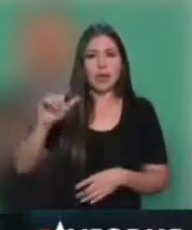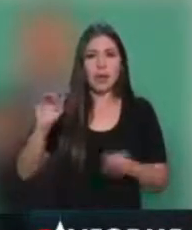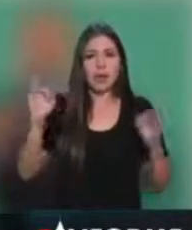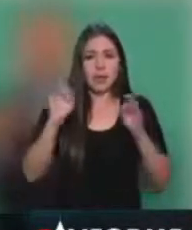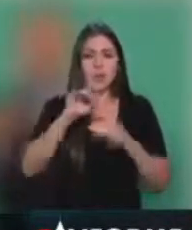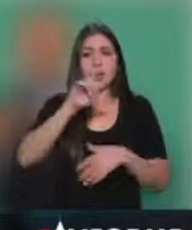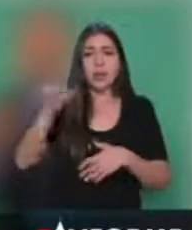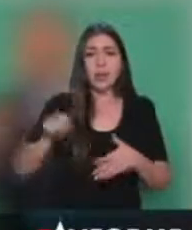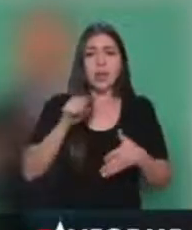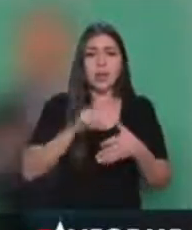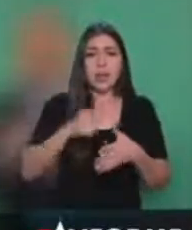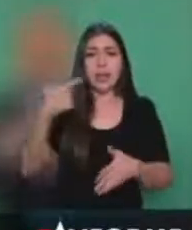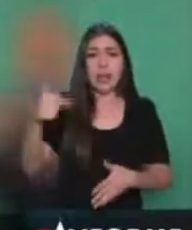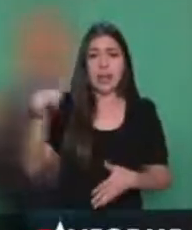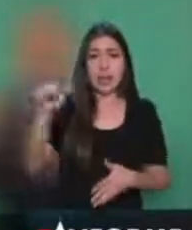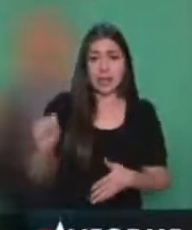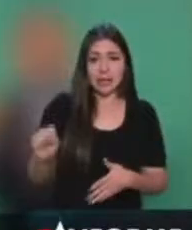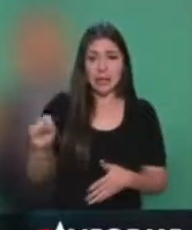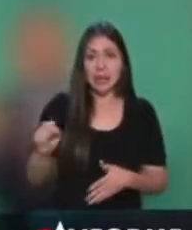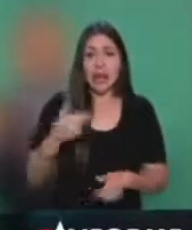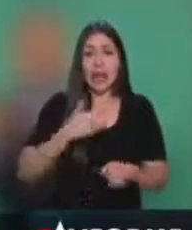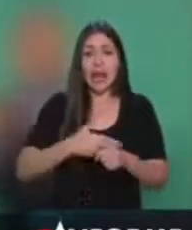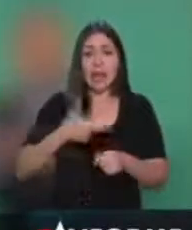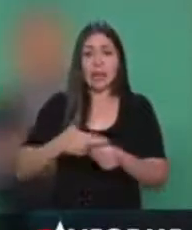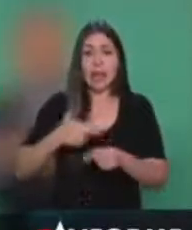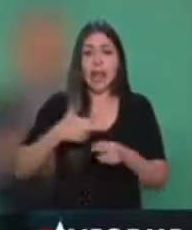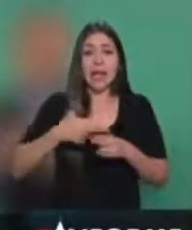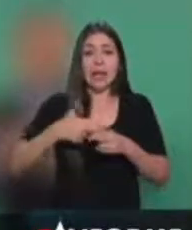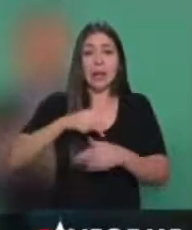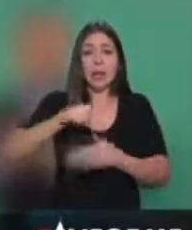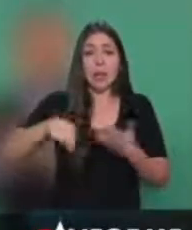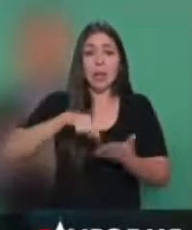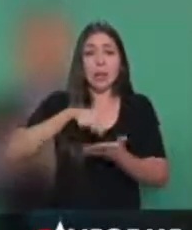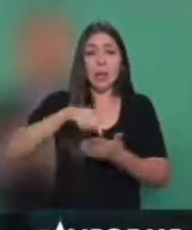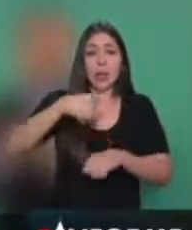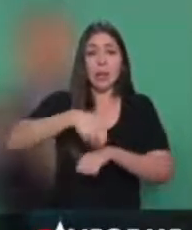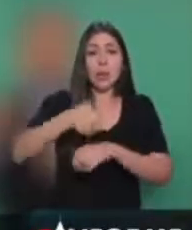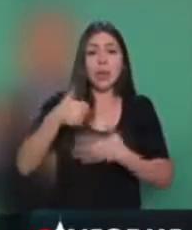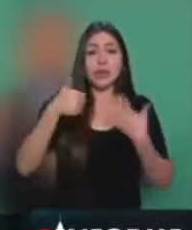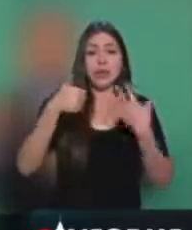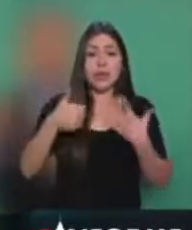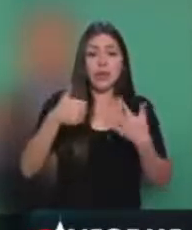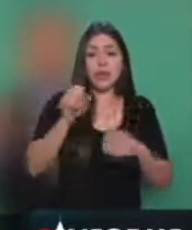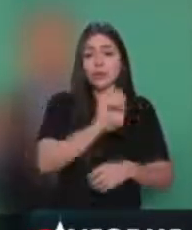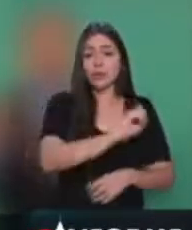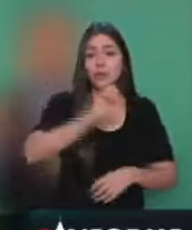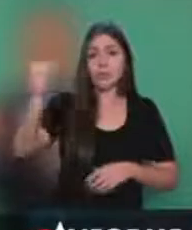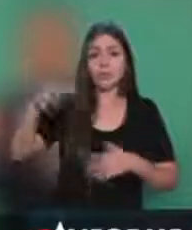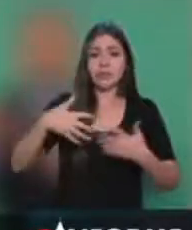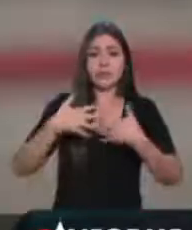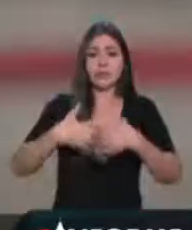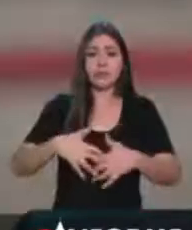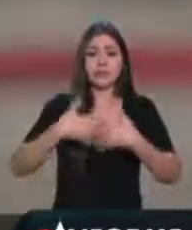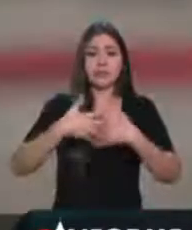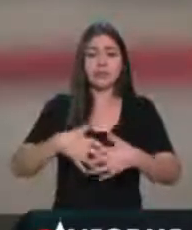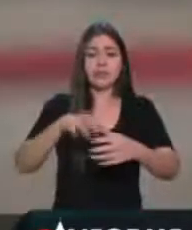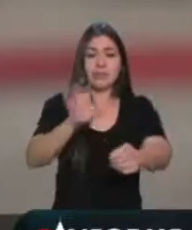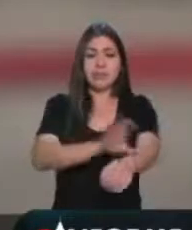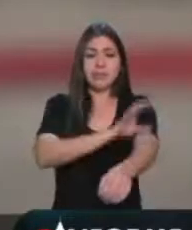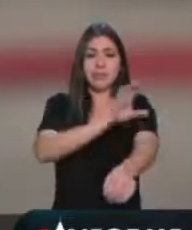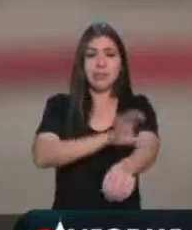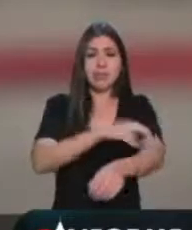posteriormente el gas, y hasta sexto lugar se enviaron a las hidroeléctricas. Al final,